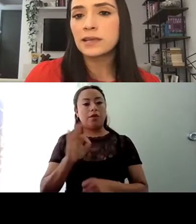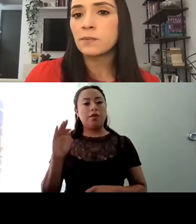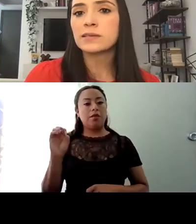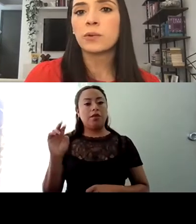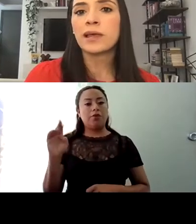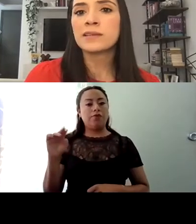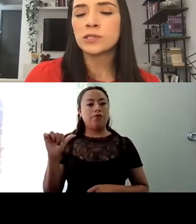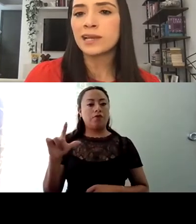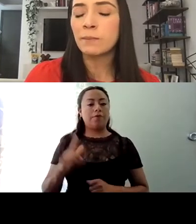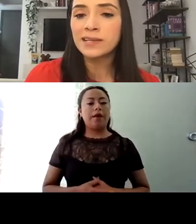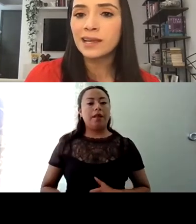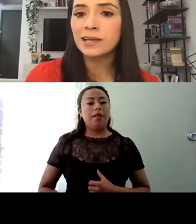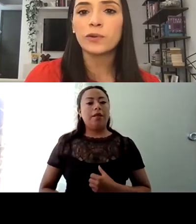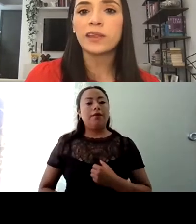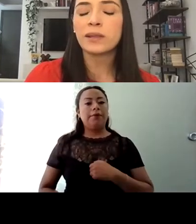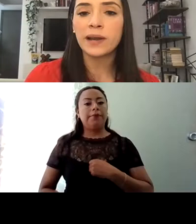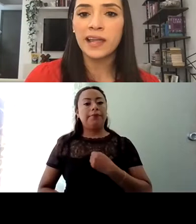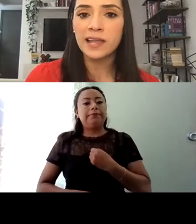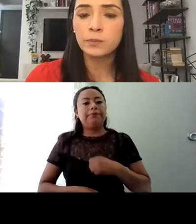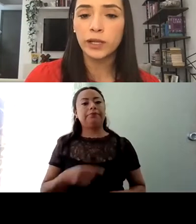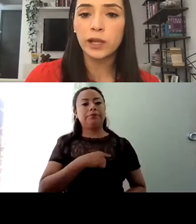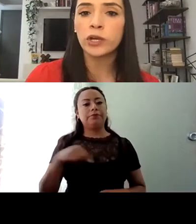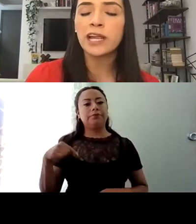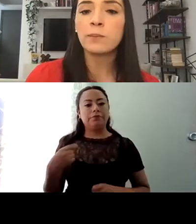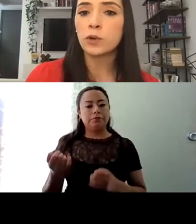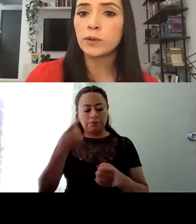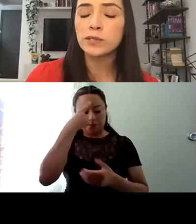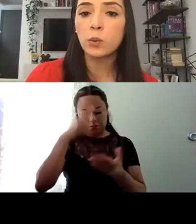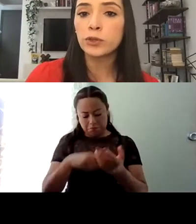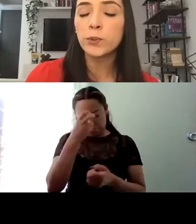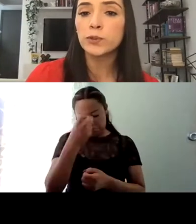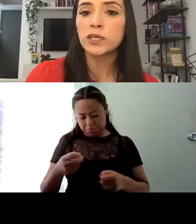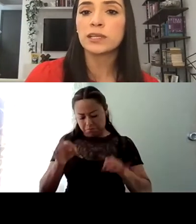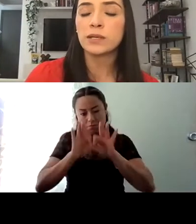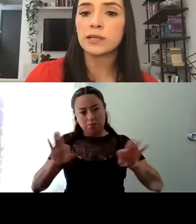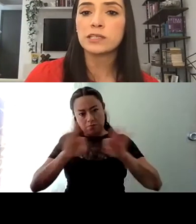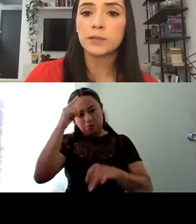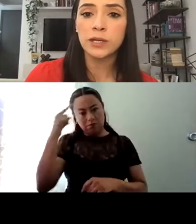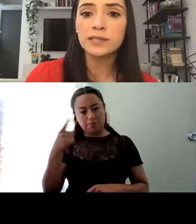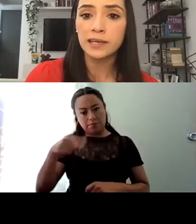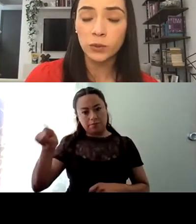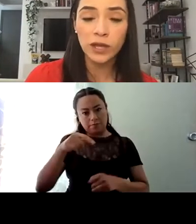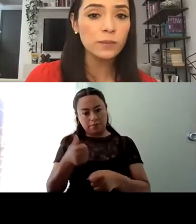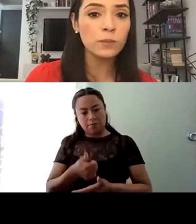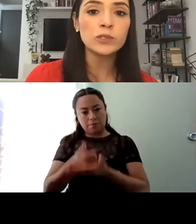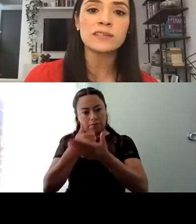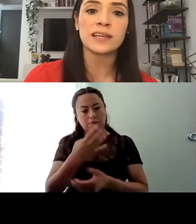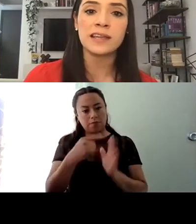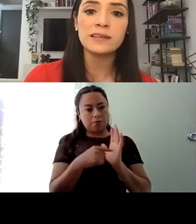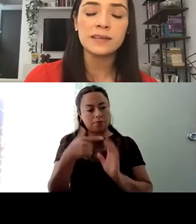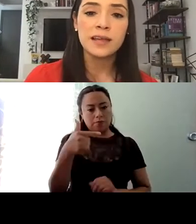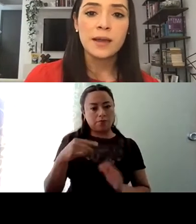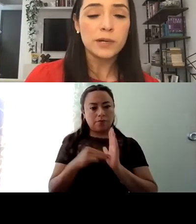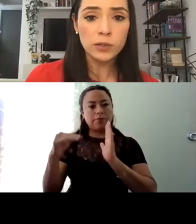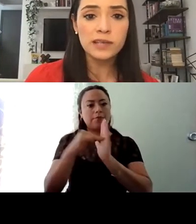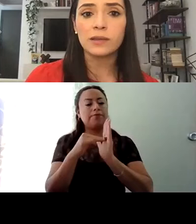este sistema de seguridad social también es tan importante para ellas porque cubriría por lo menos a 4.7 millones de personas en la ciudad, muchas de